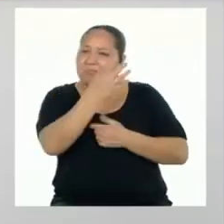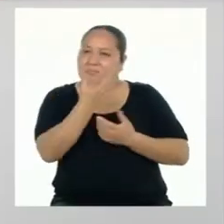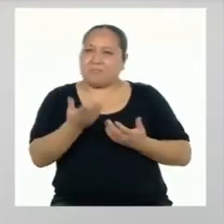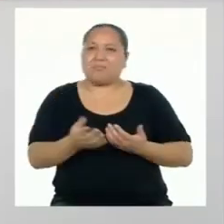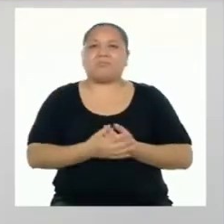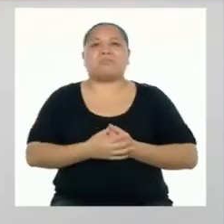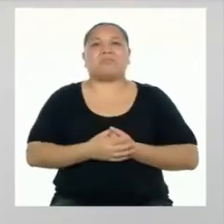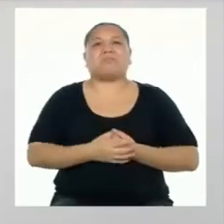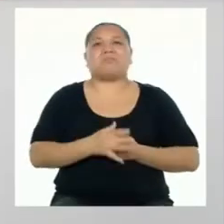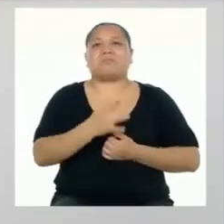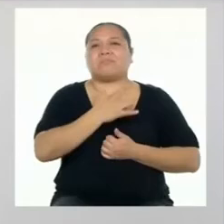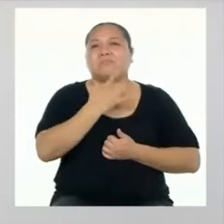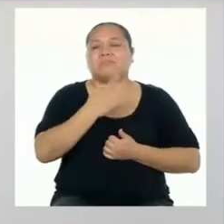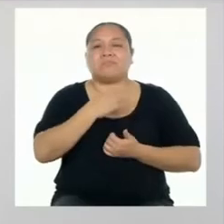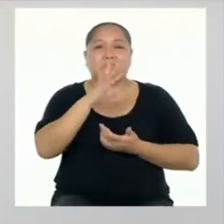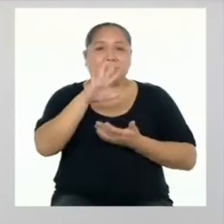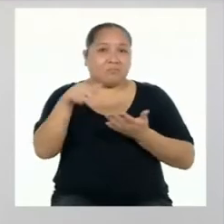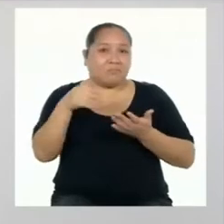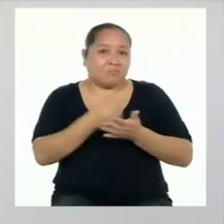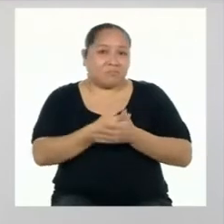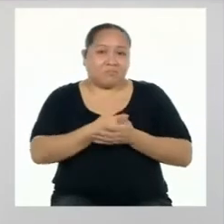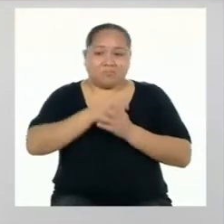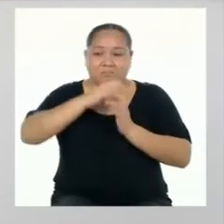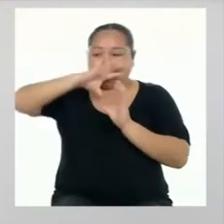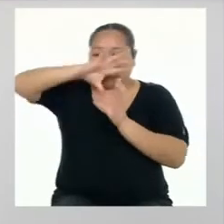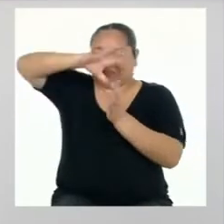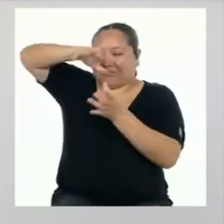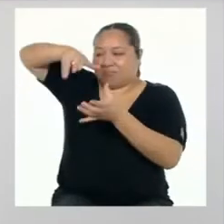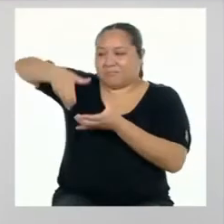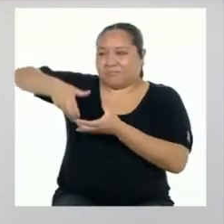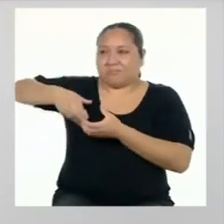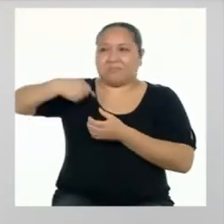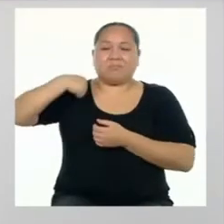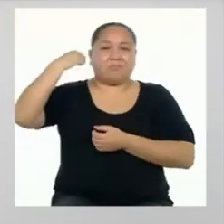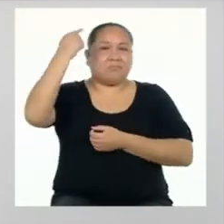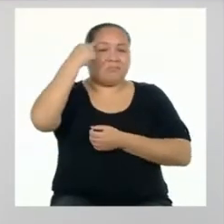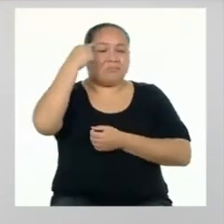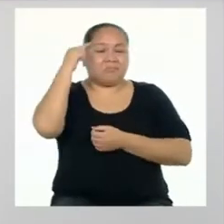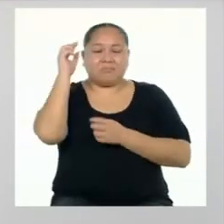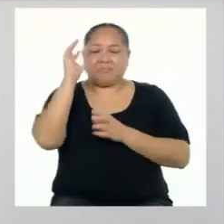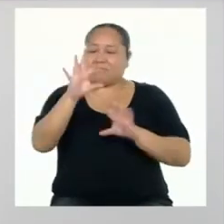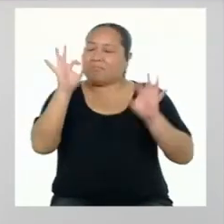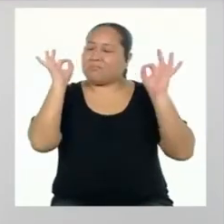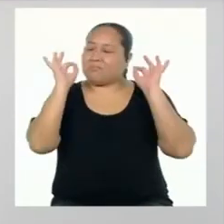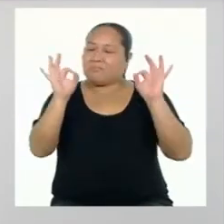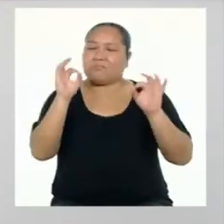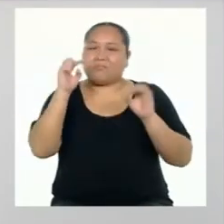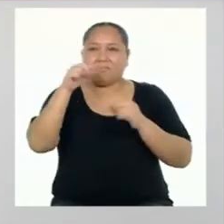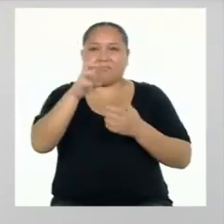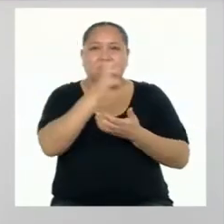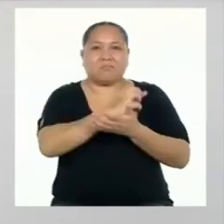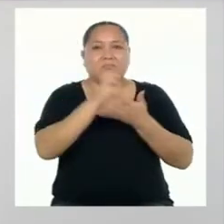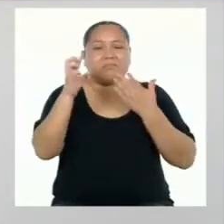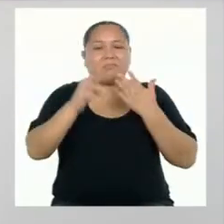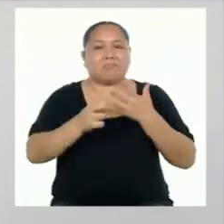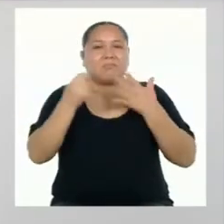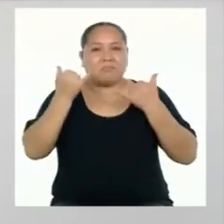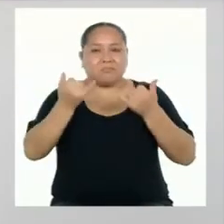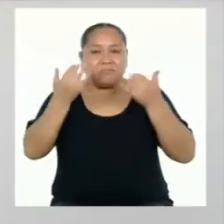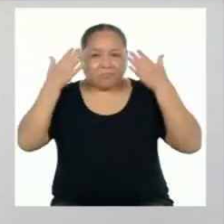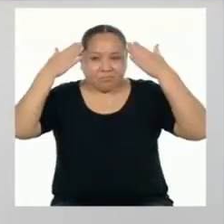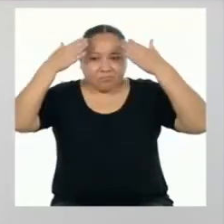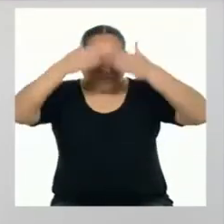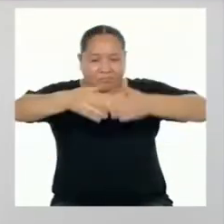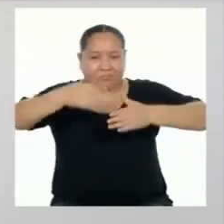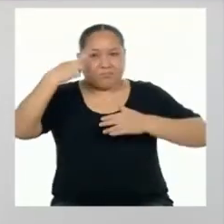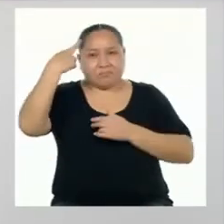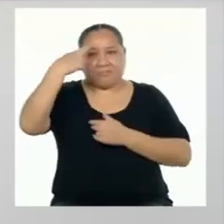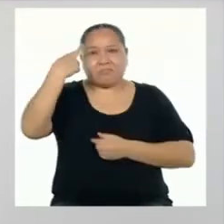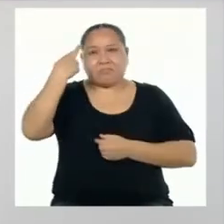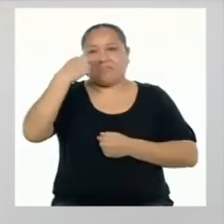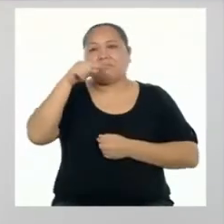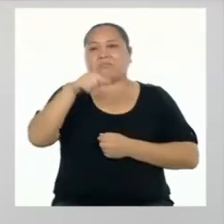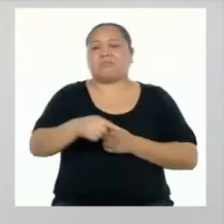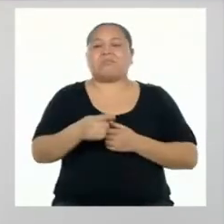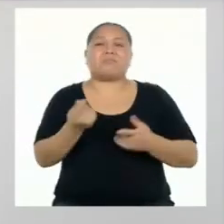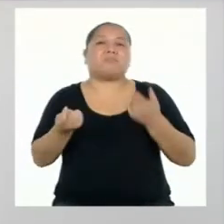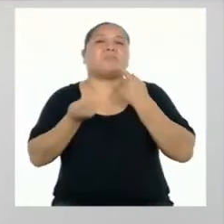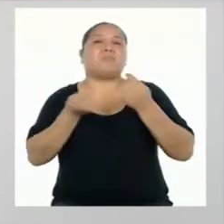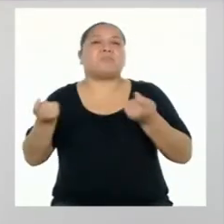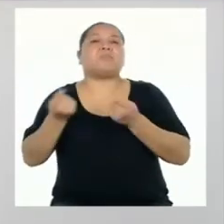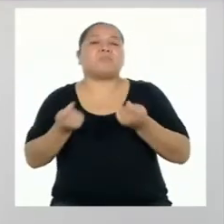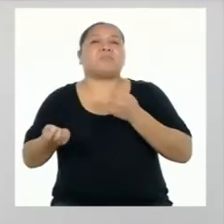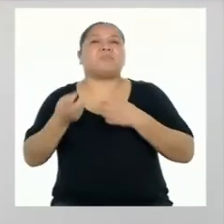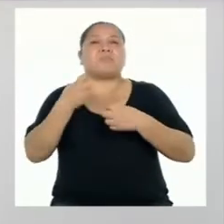estamos pasando en todo el planeta. Me parece excelente que el programa de hoy se enfoque en la reflexión sobre el manejo